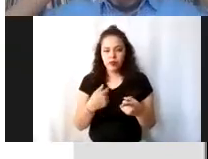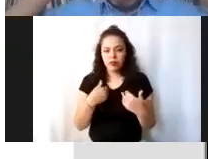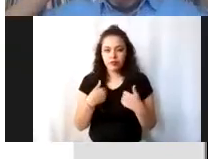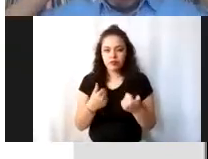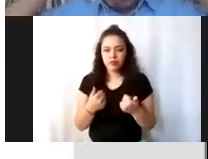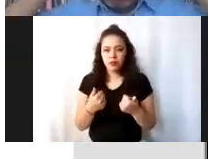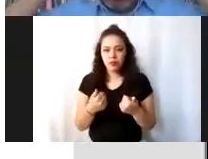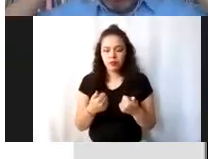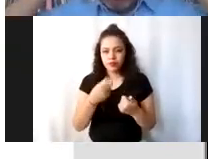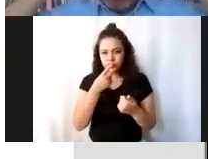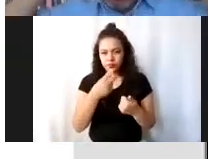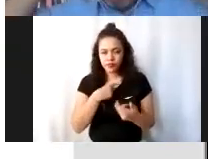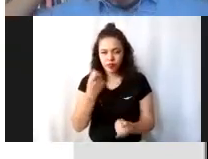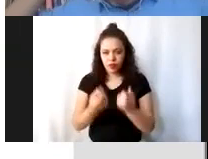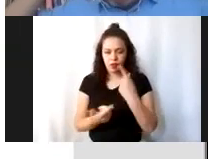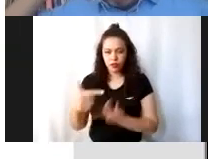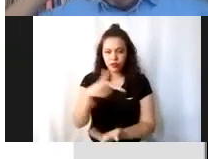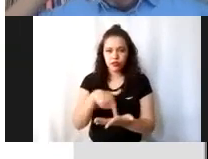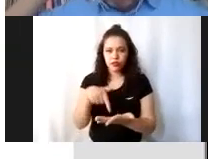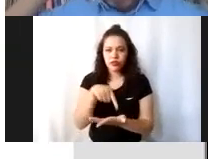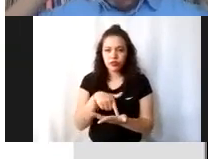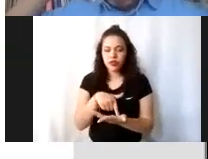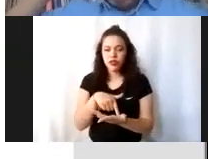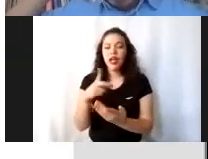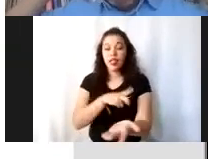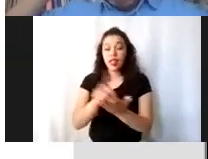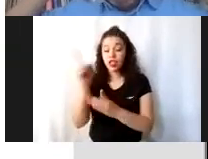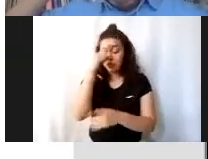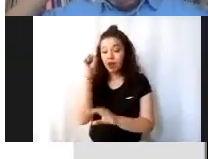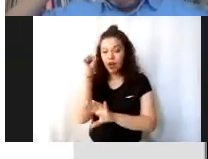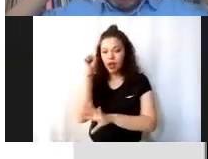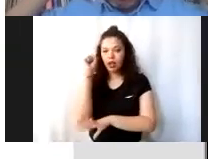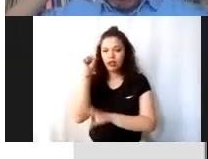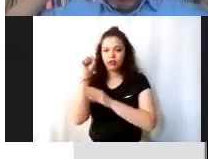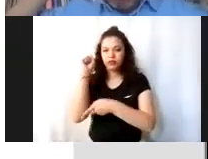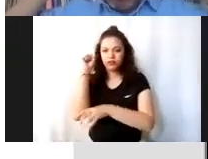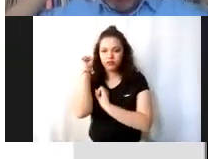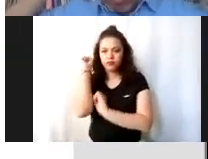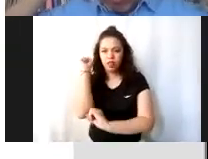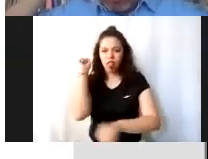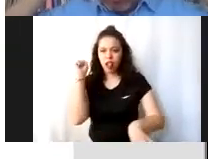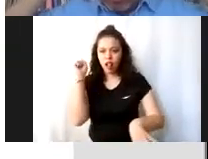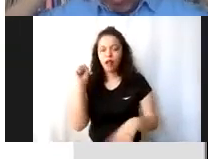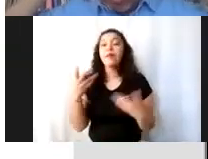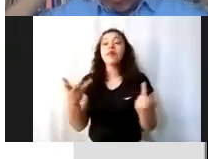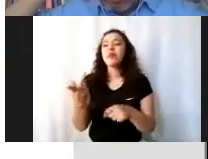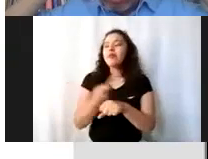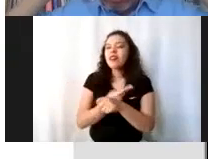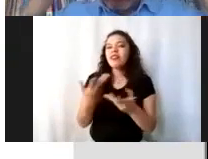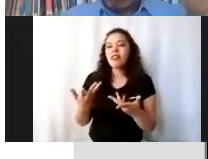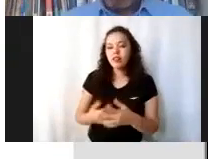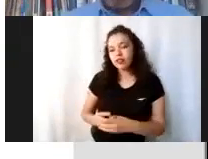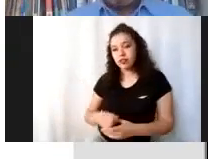me dijiste que en algunos lugares, bueno, se habla del derecho al aborto, y qué pasaría ahí, ¿no? ¿Es así, es